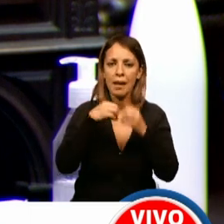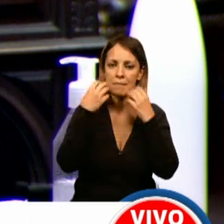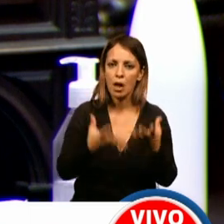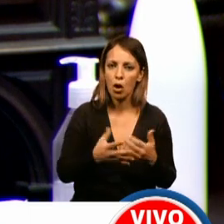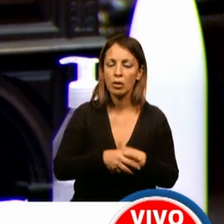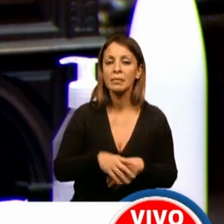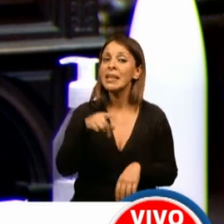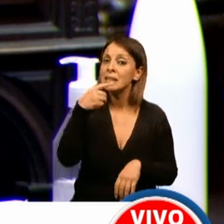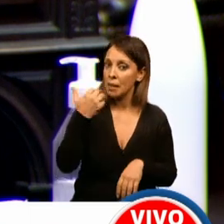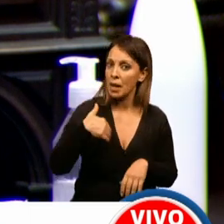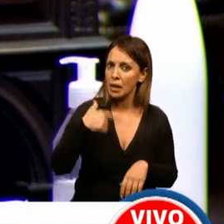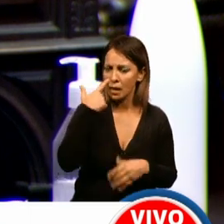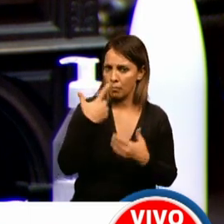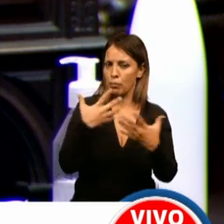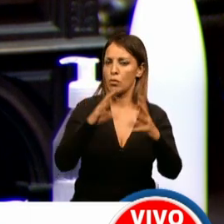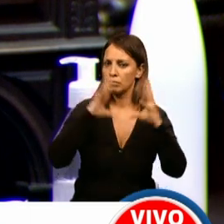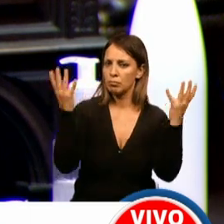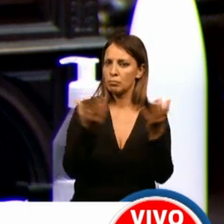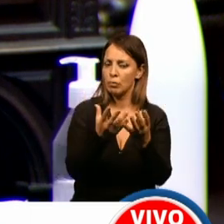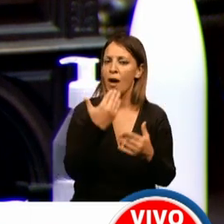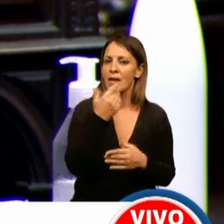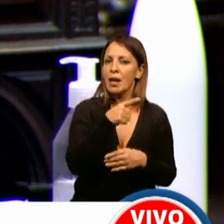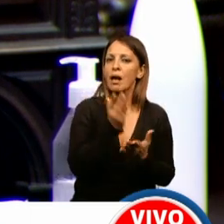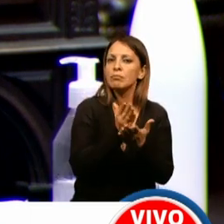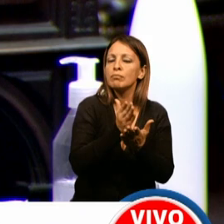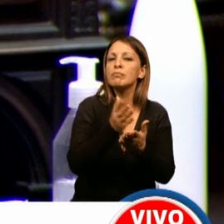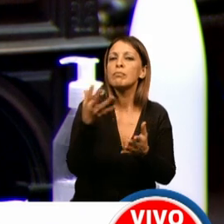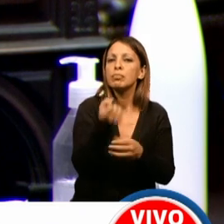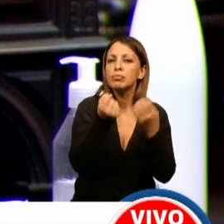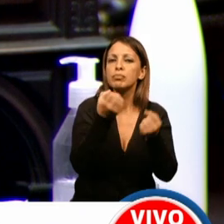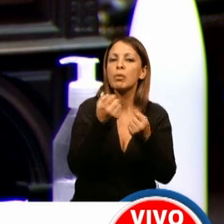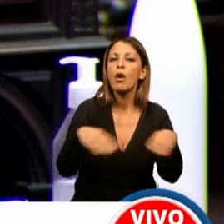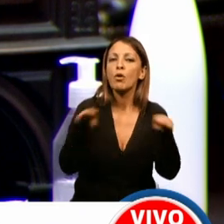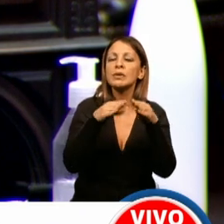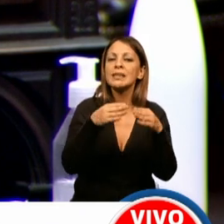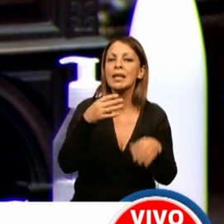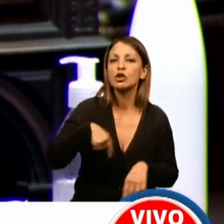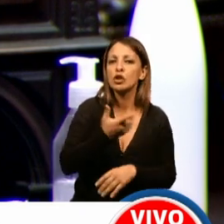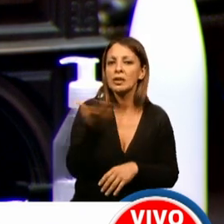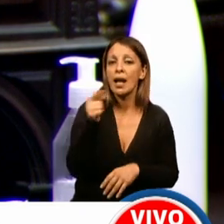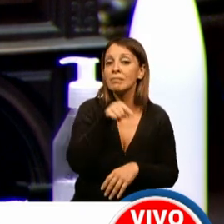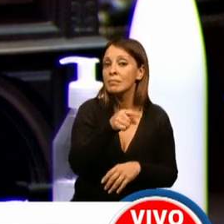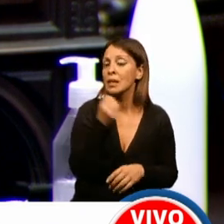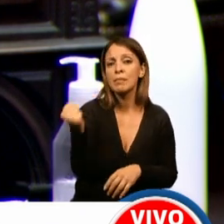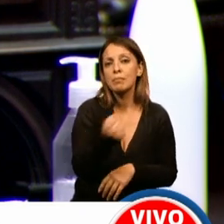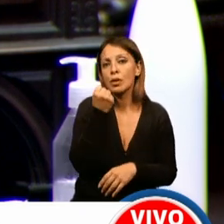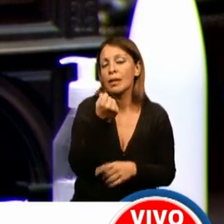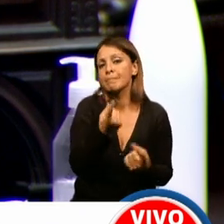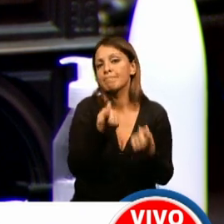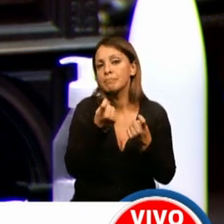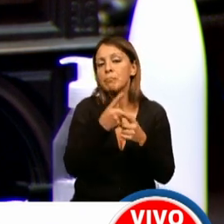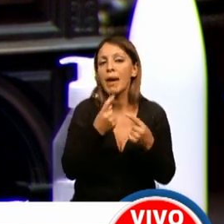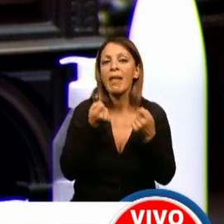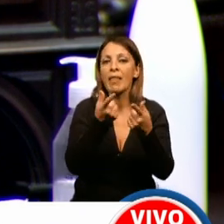que siempre se destacó a nivel mundial por la conquista de derechos y de justicia social elementales para contribuir a la